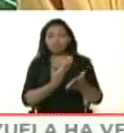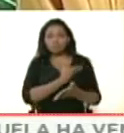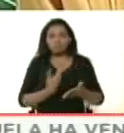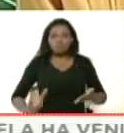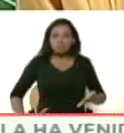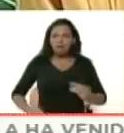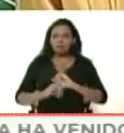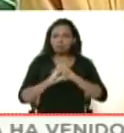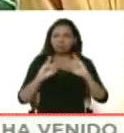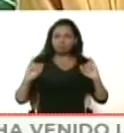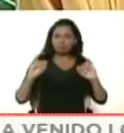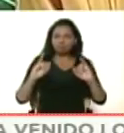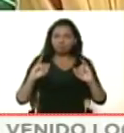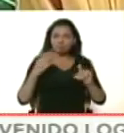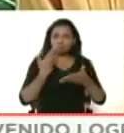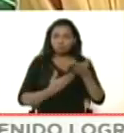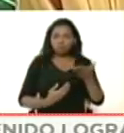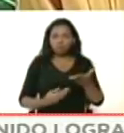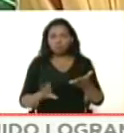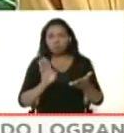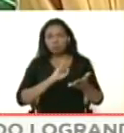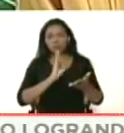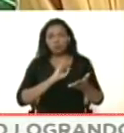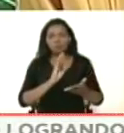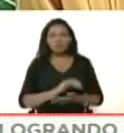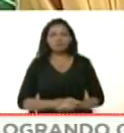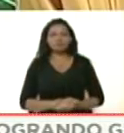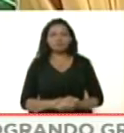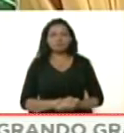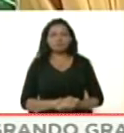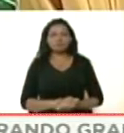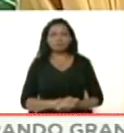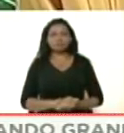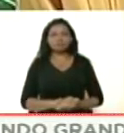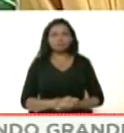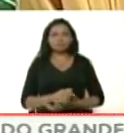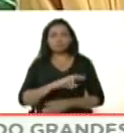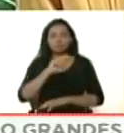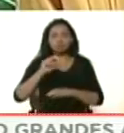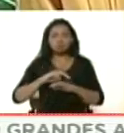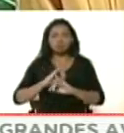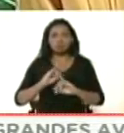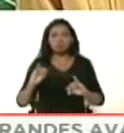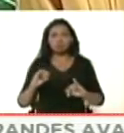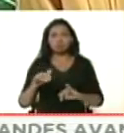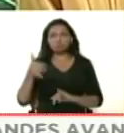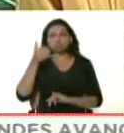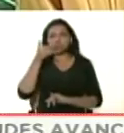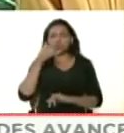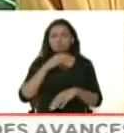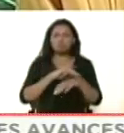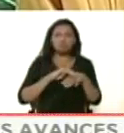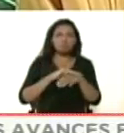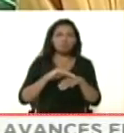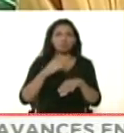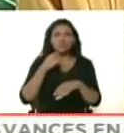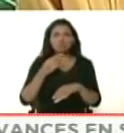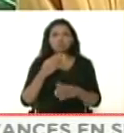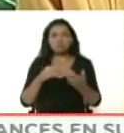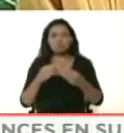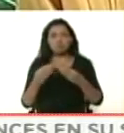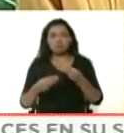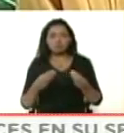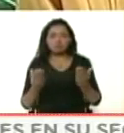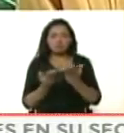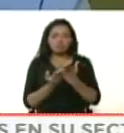presidencial para decretarlo como patrimonio genético nacional. Llamé al ministro, le dije, a este